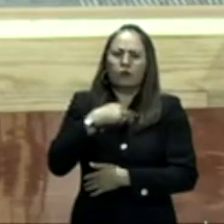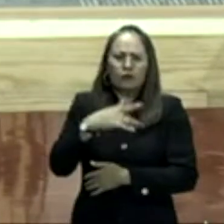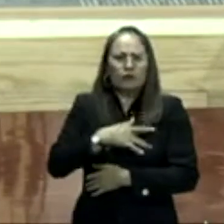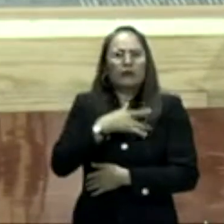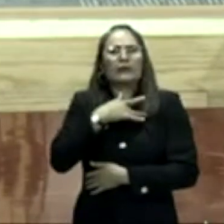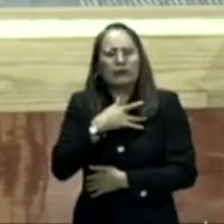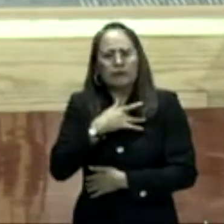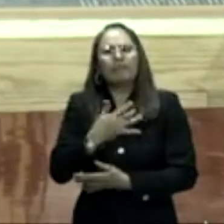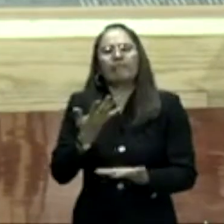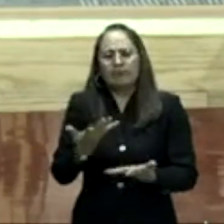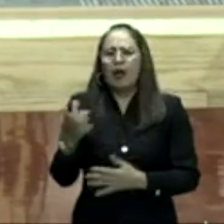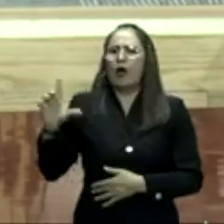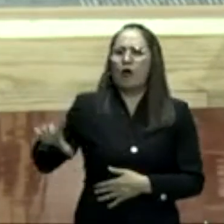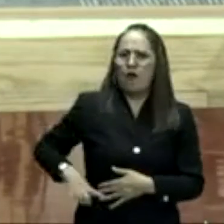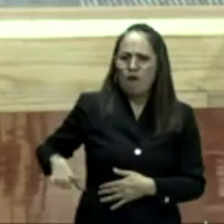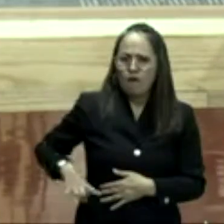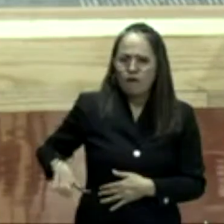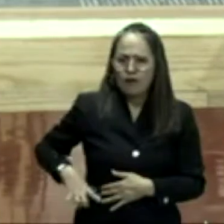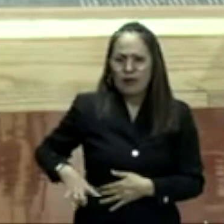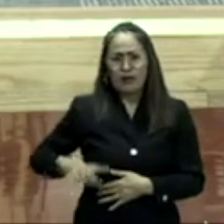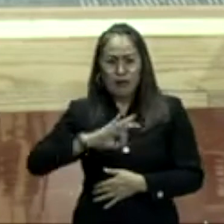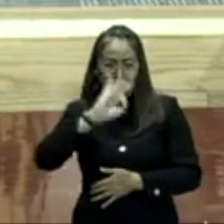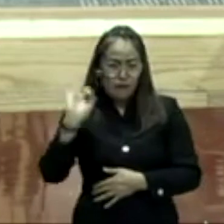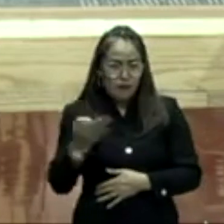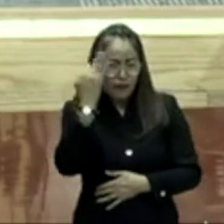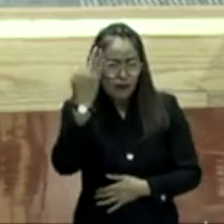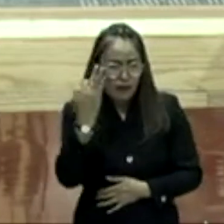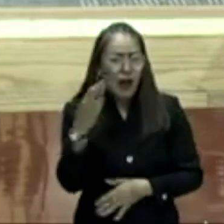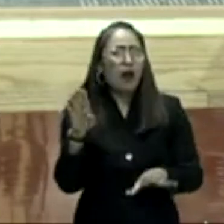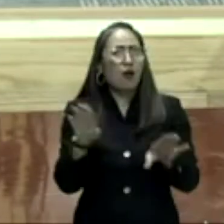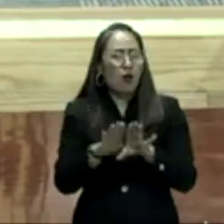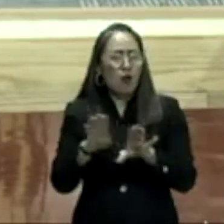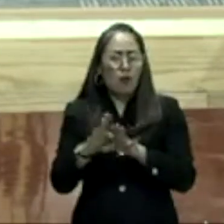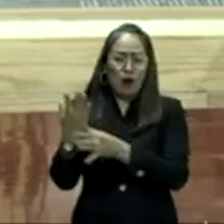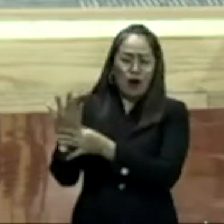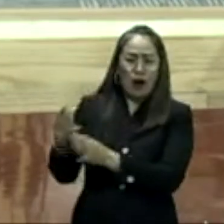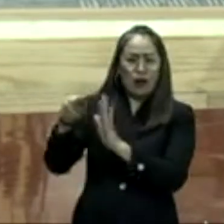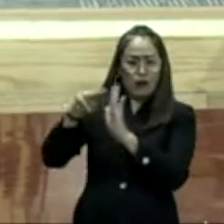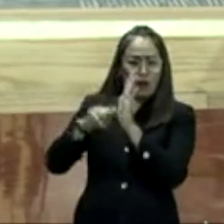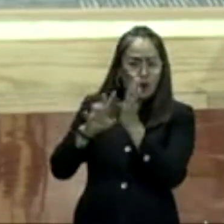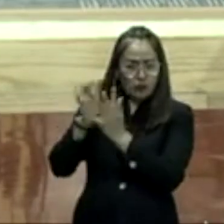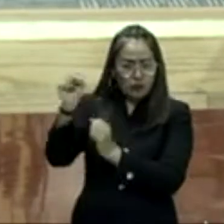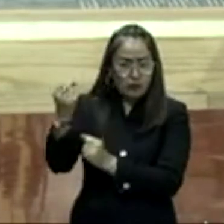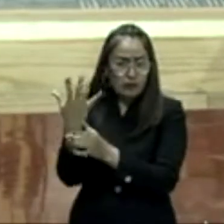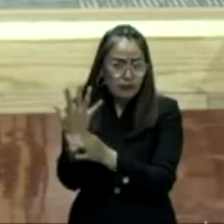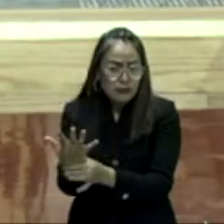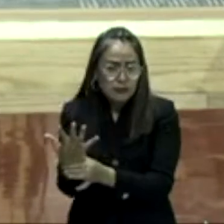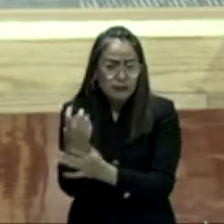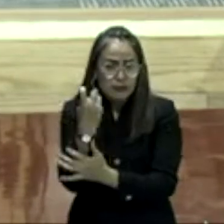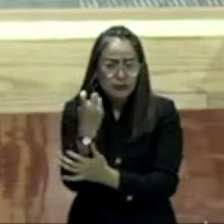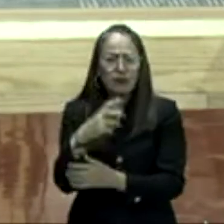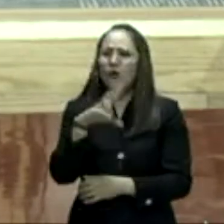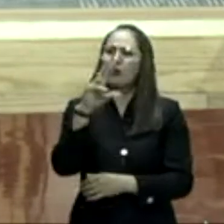un Estado no se constituye federal exclusivamente por lo que dice la norma constitucional,